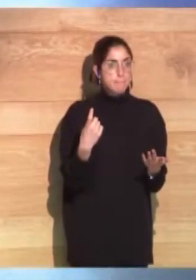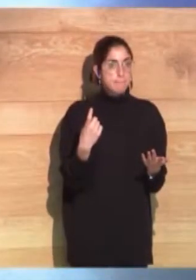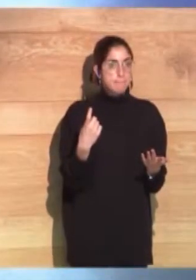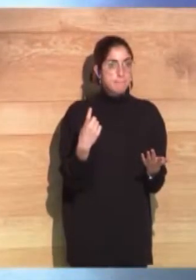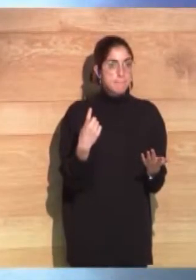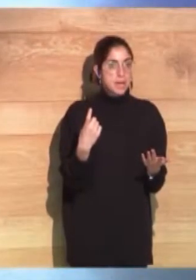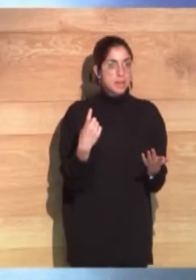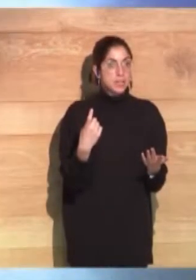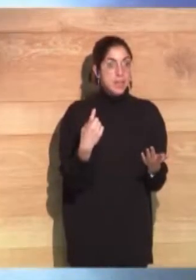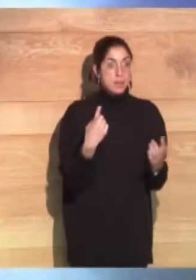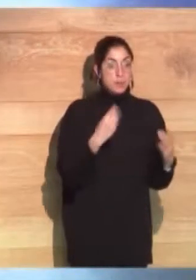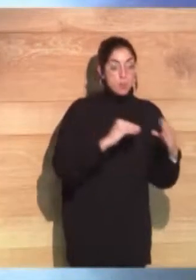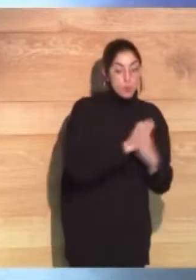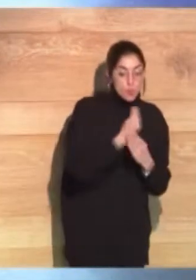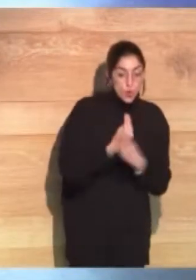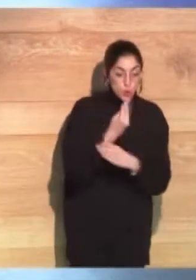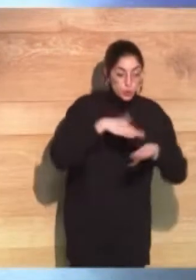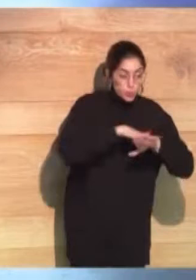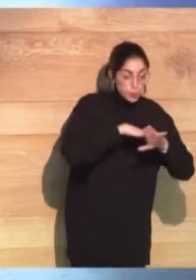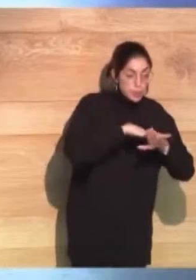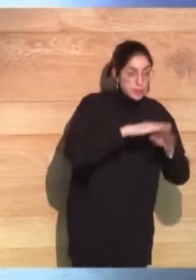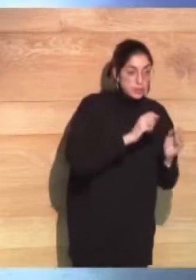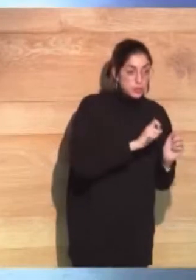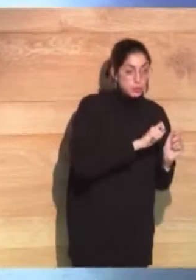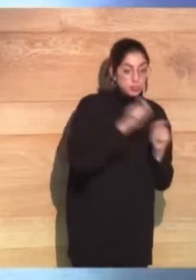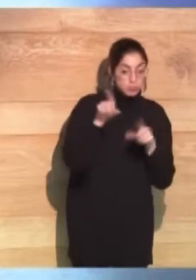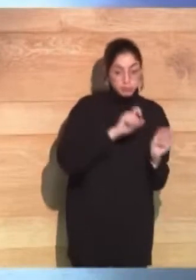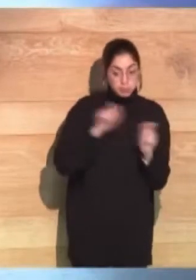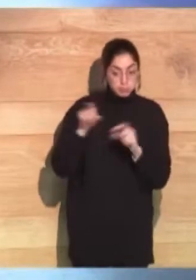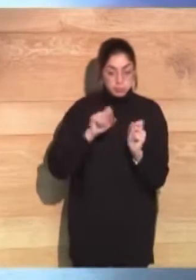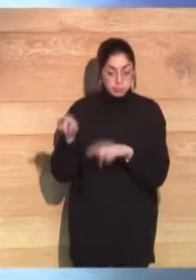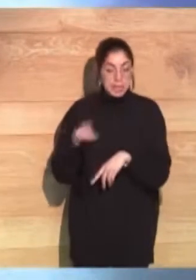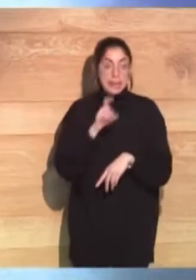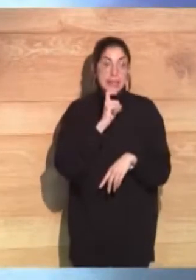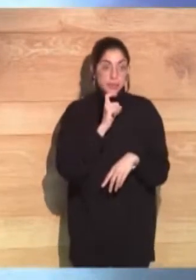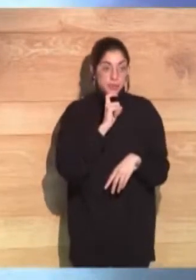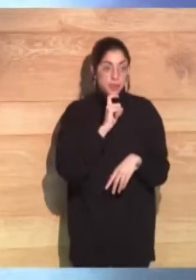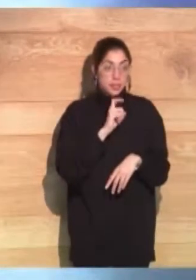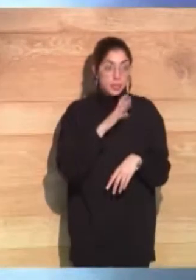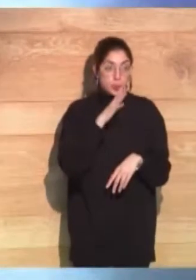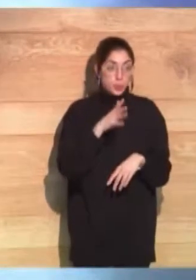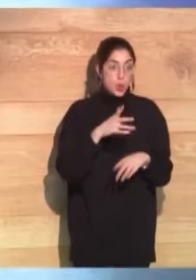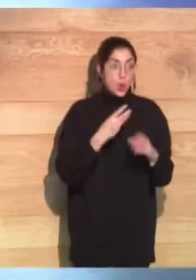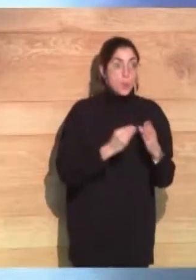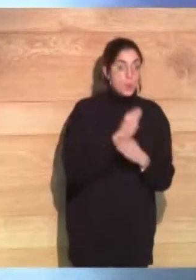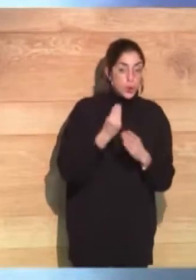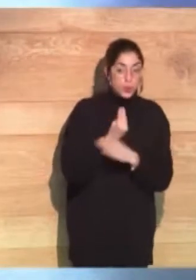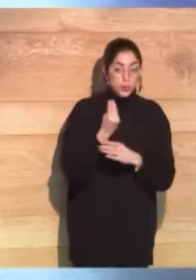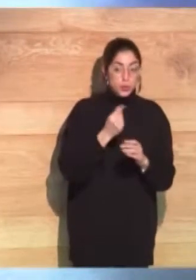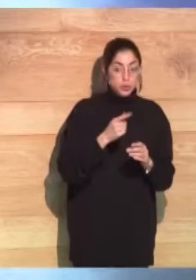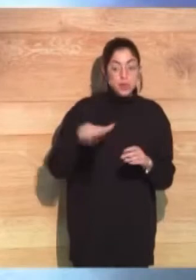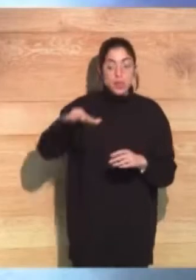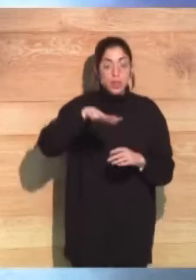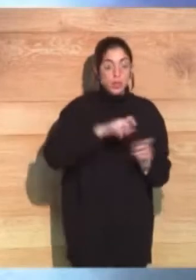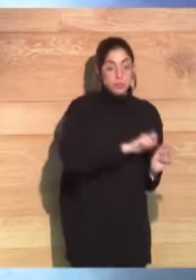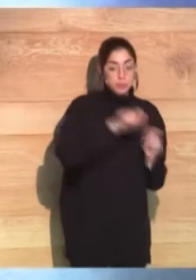los productos básicos, son difíciles de mover. La dificultad de llevar la mercancía y los productos a los lugares con